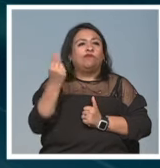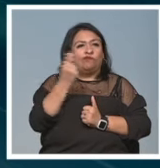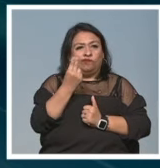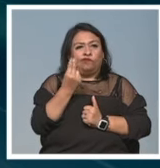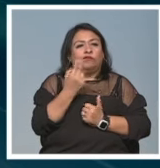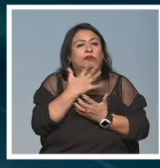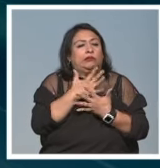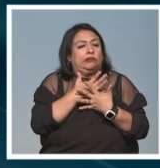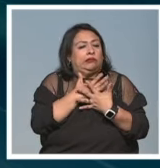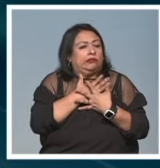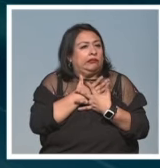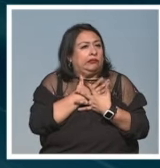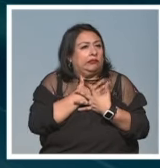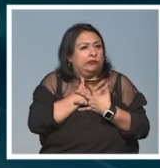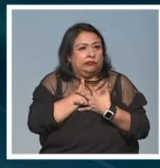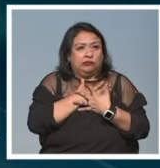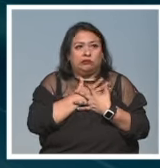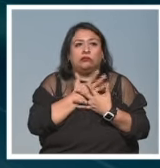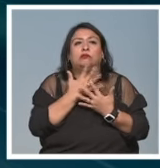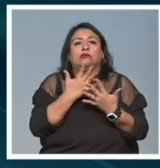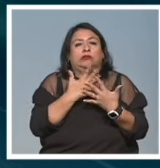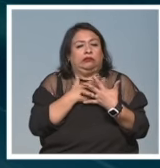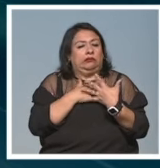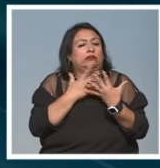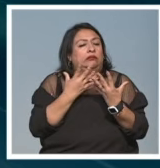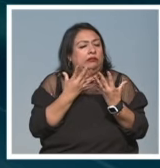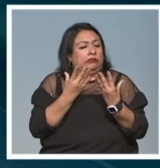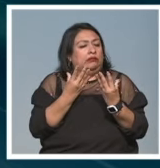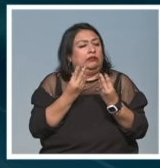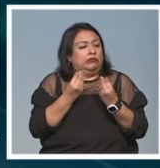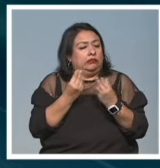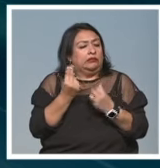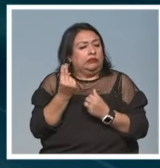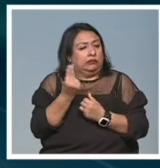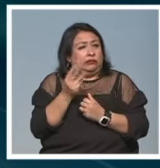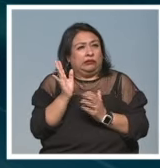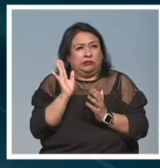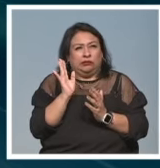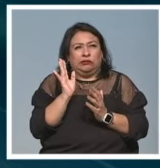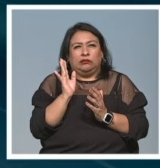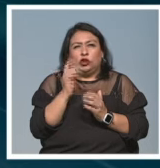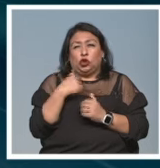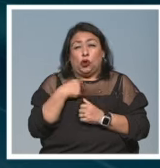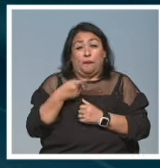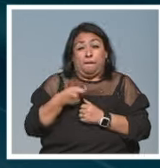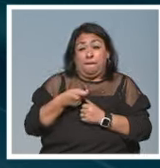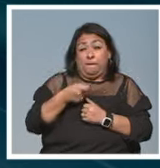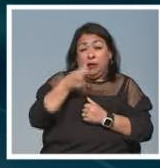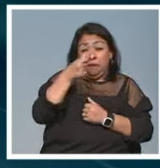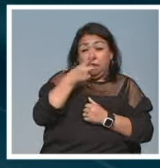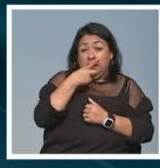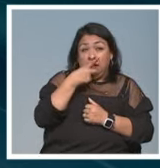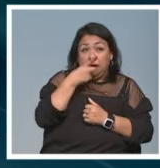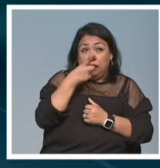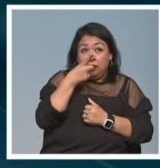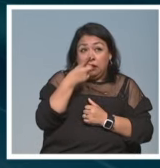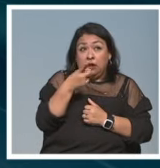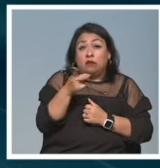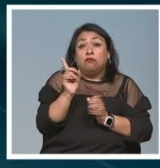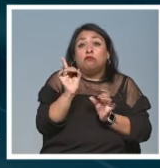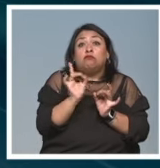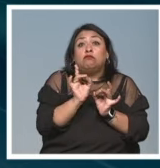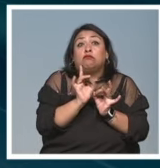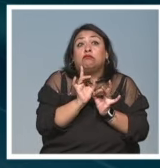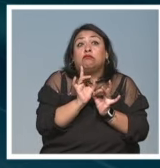mucho esto, ¿eh? Hay que amarlo mucho porque sin duda, y no seré la primera que diga que en algún